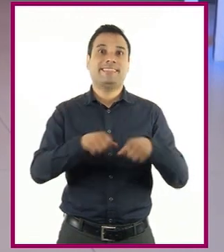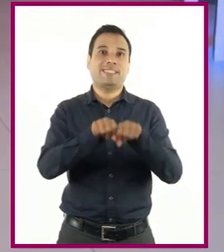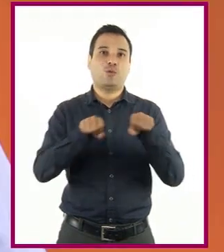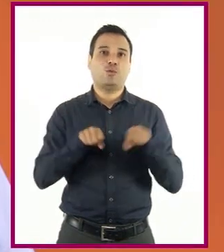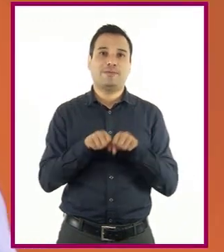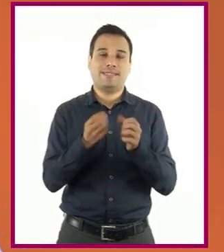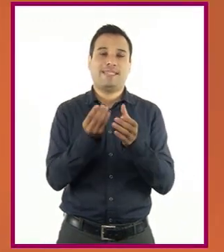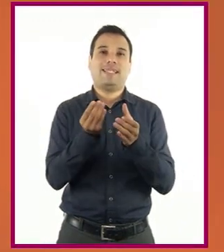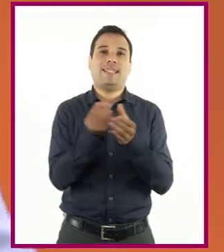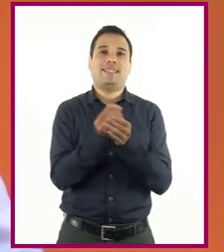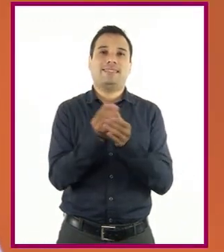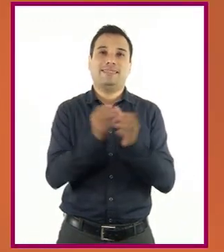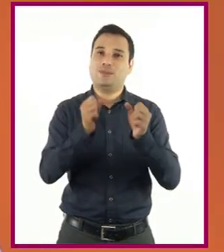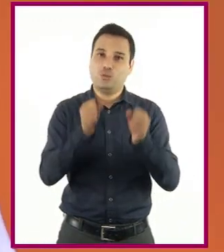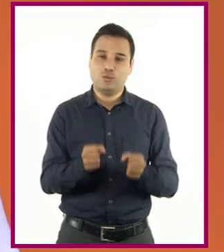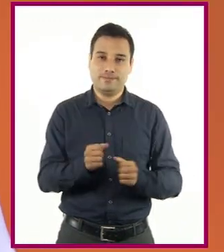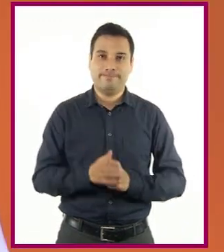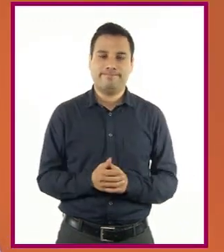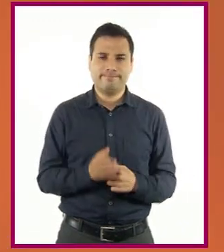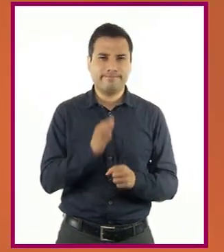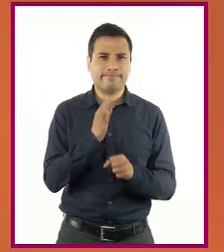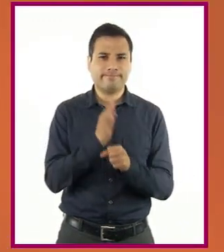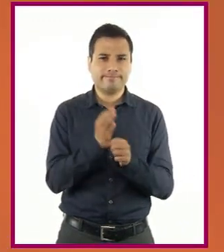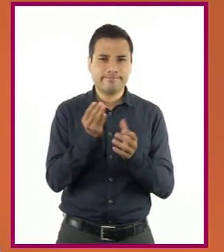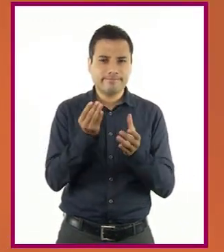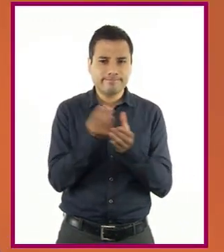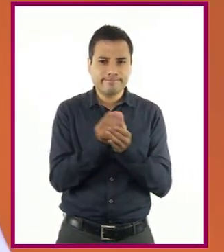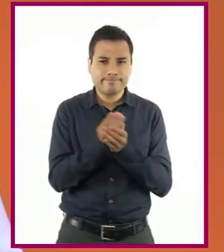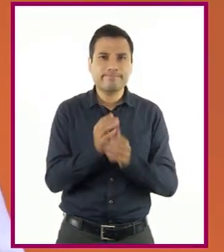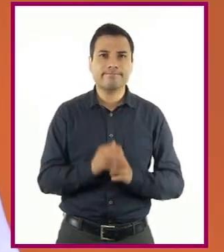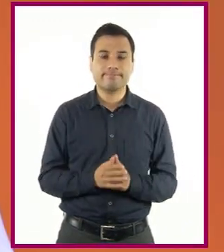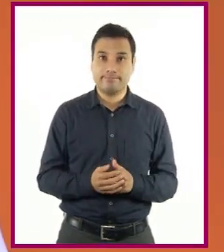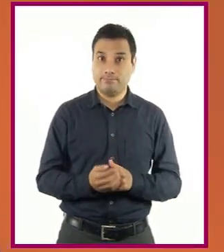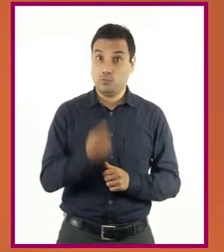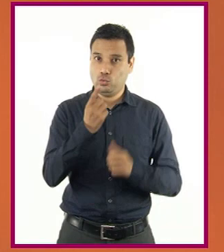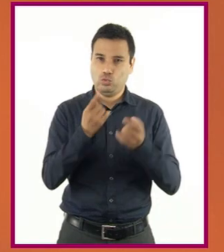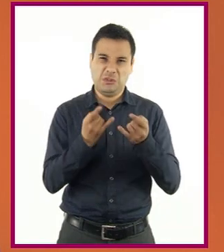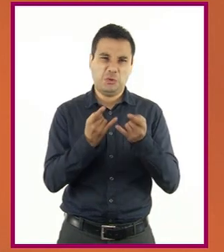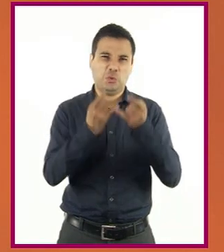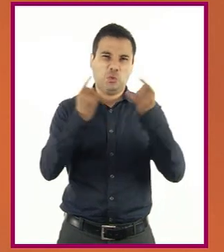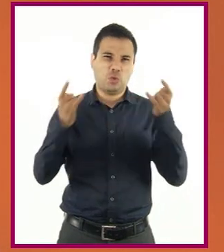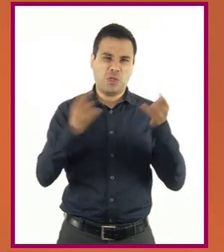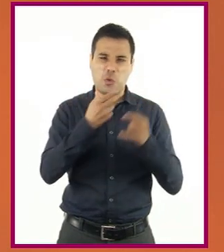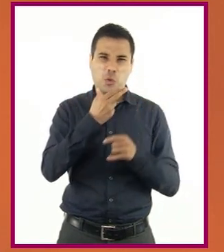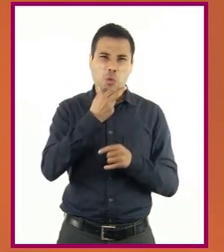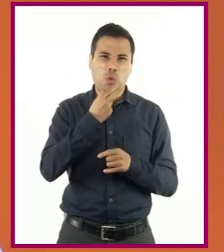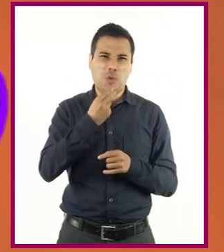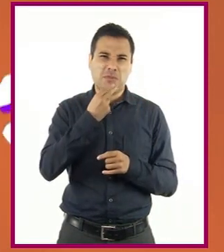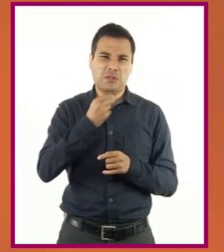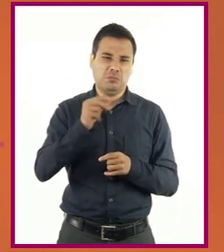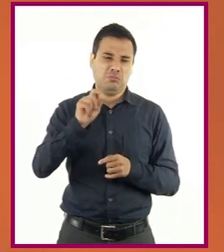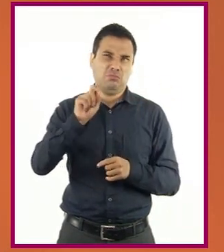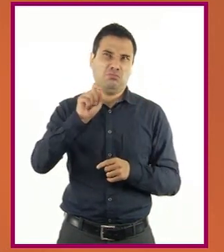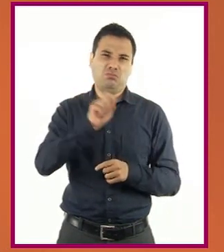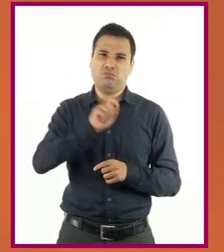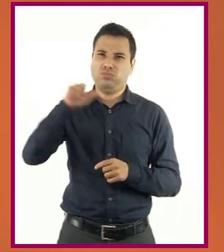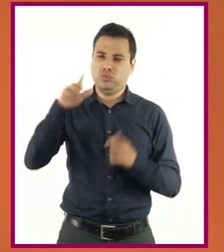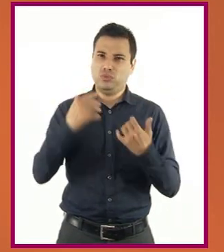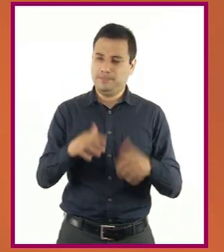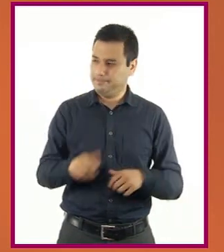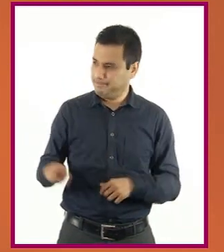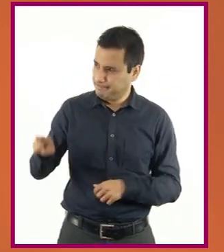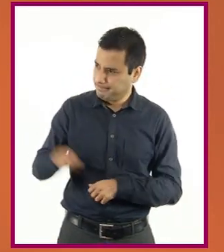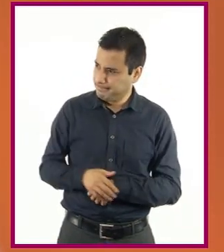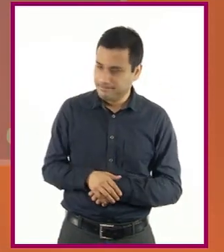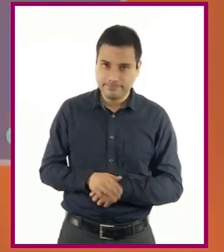clases. Estudiantes, en esta sesión hablaremos de un físico muy importante en la actualidad, Stephen Hawking. El